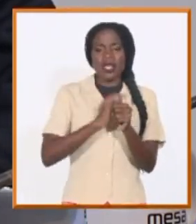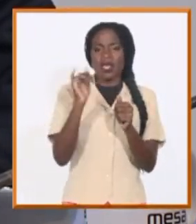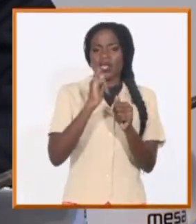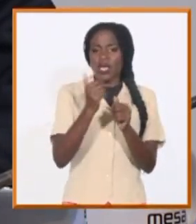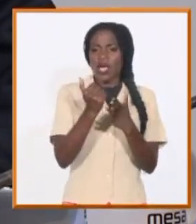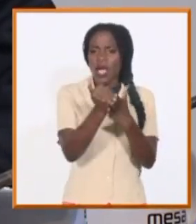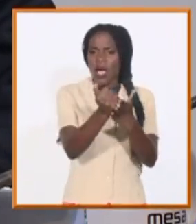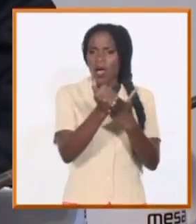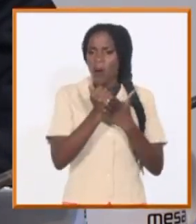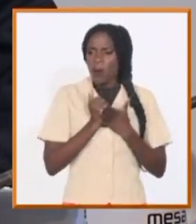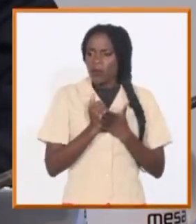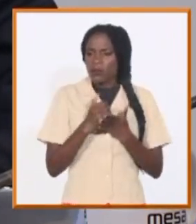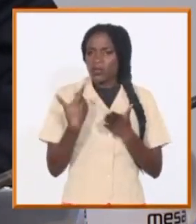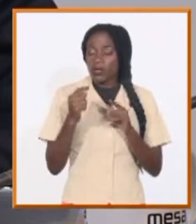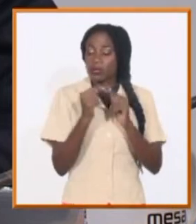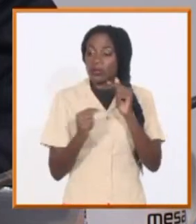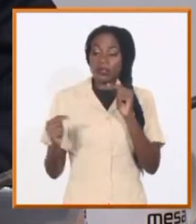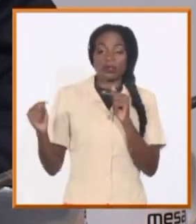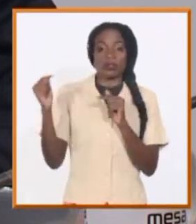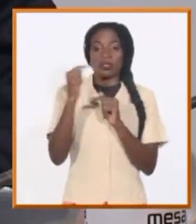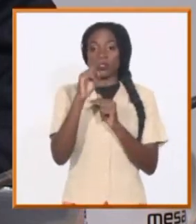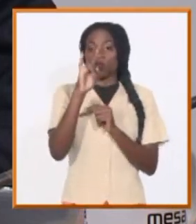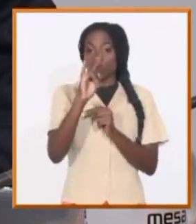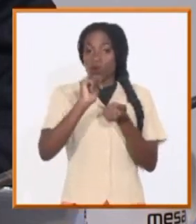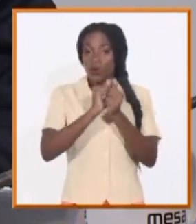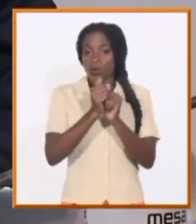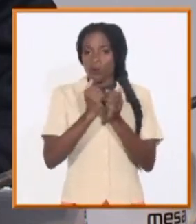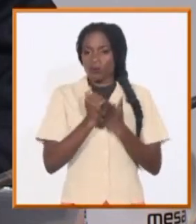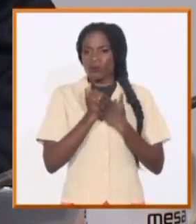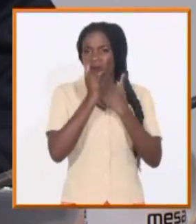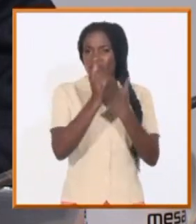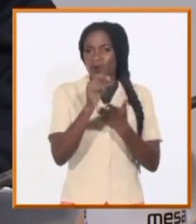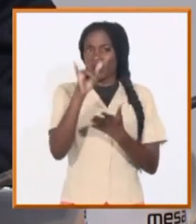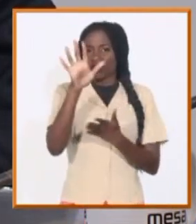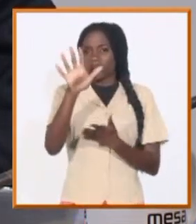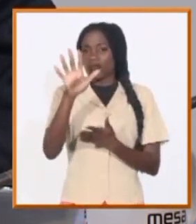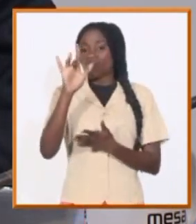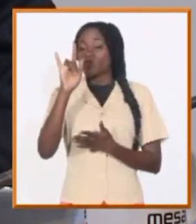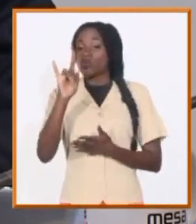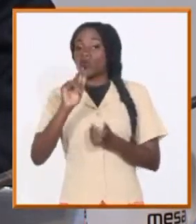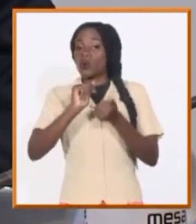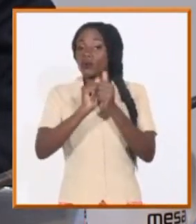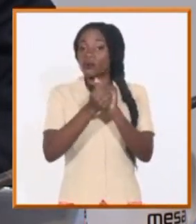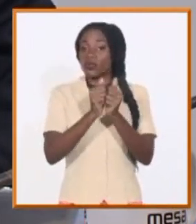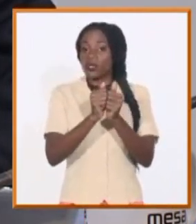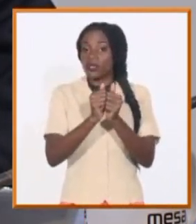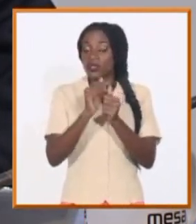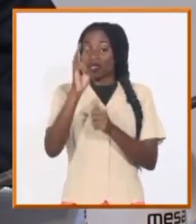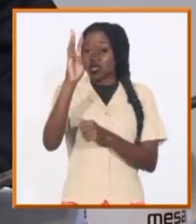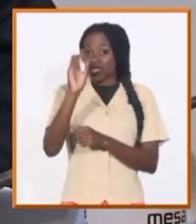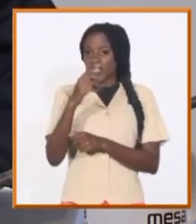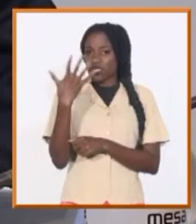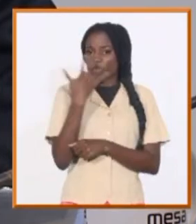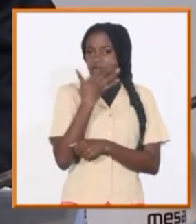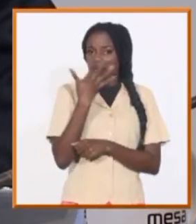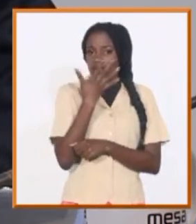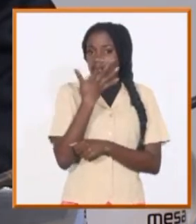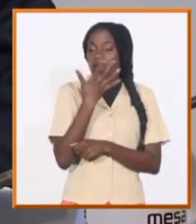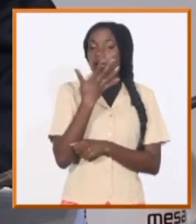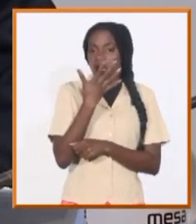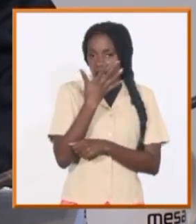aporte fundamental. Hay 9 deportes que aportaron 59 medallas, de ellos 30